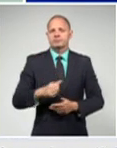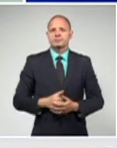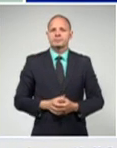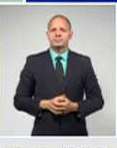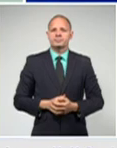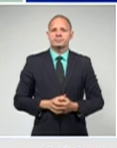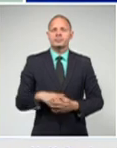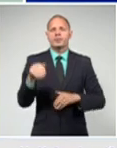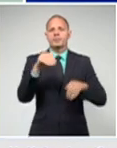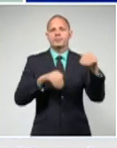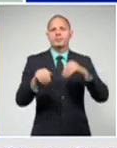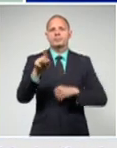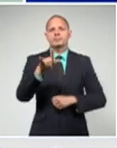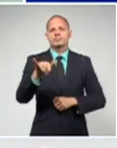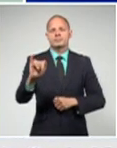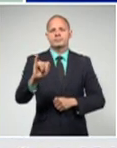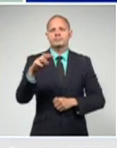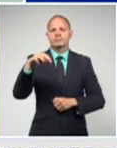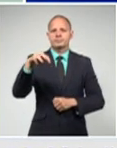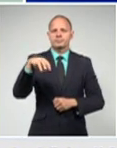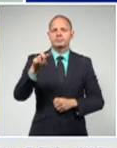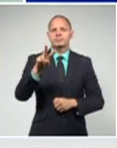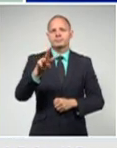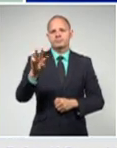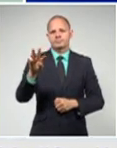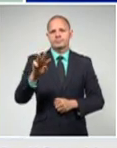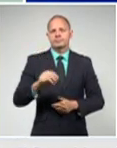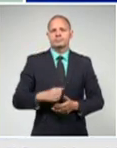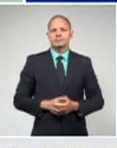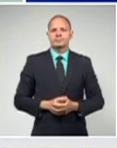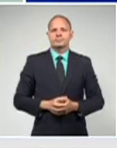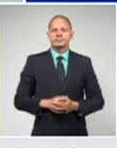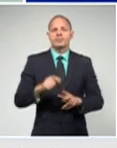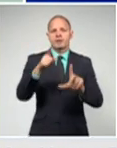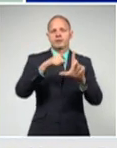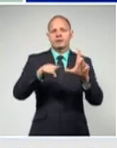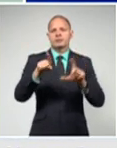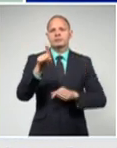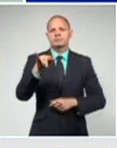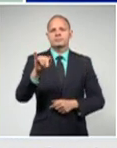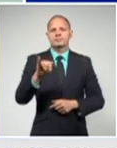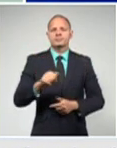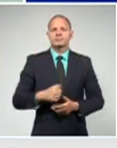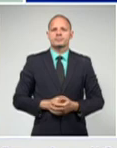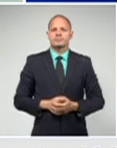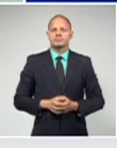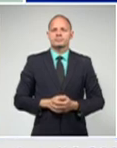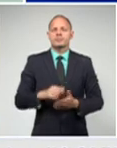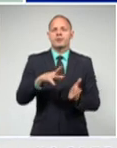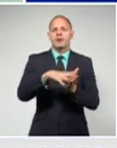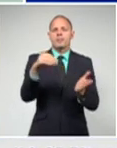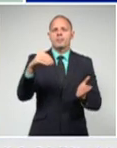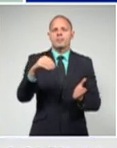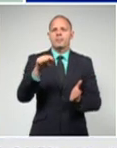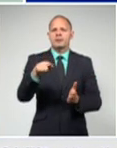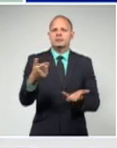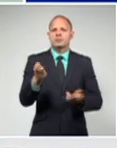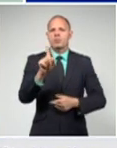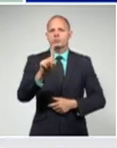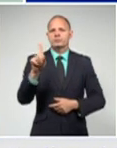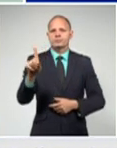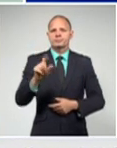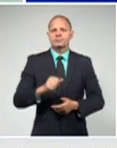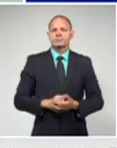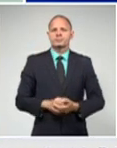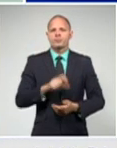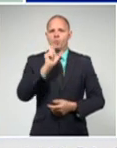Playa 16, Marianao 23, Regla 16, Plaza de la Revolución 11 y